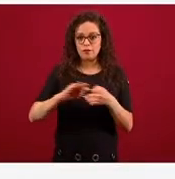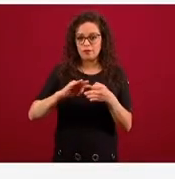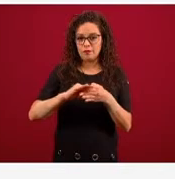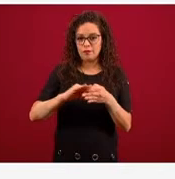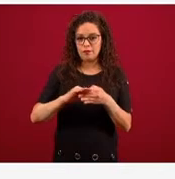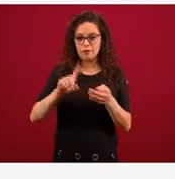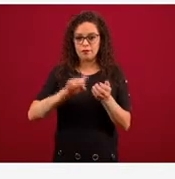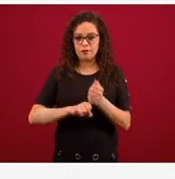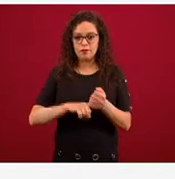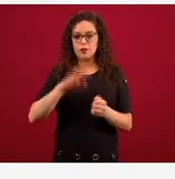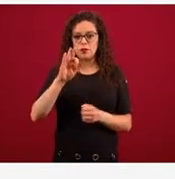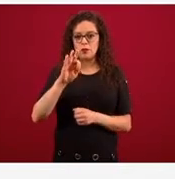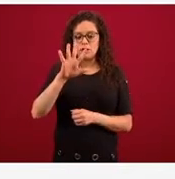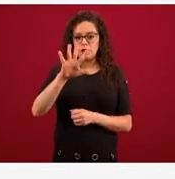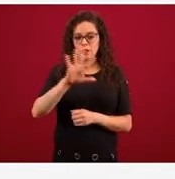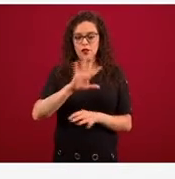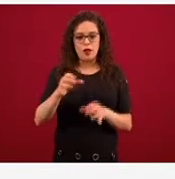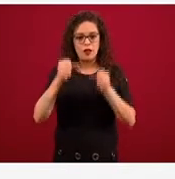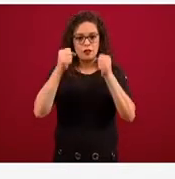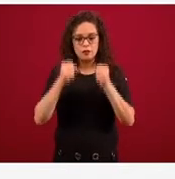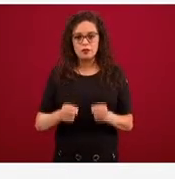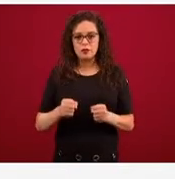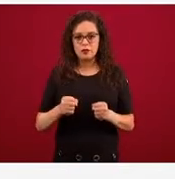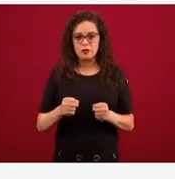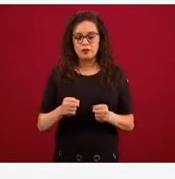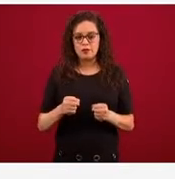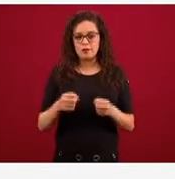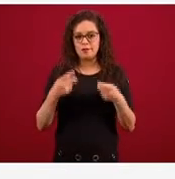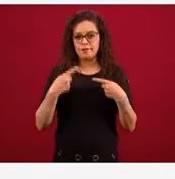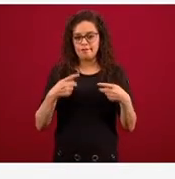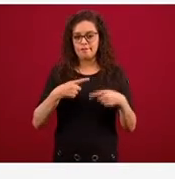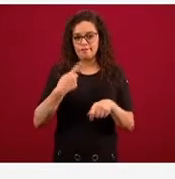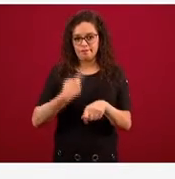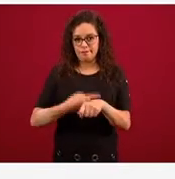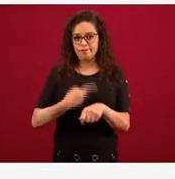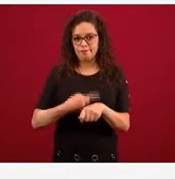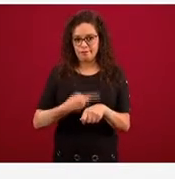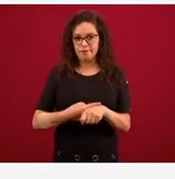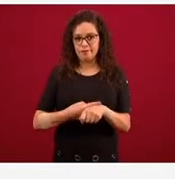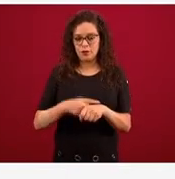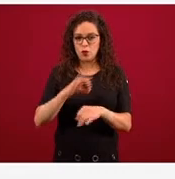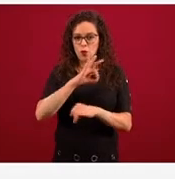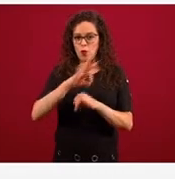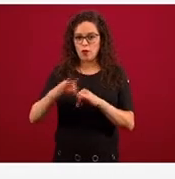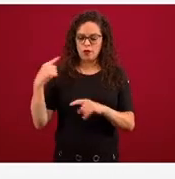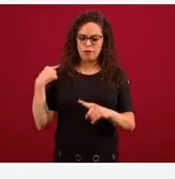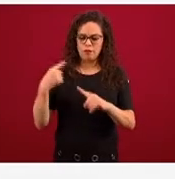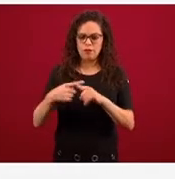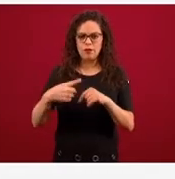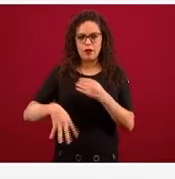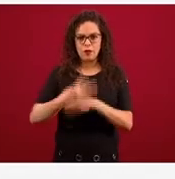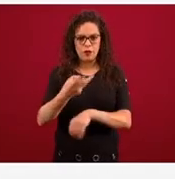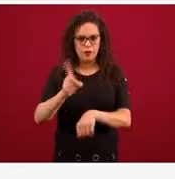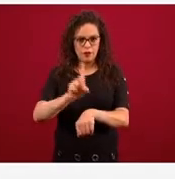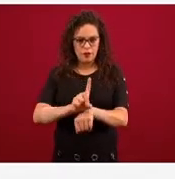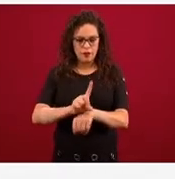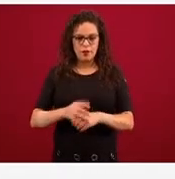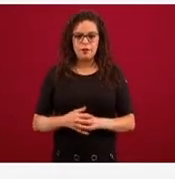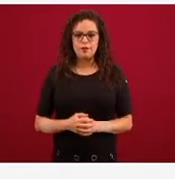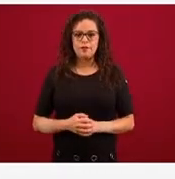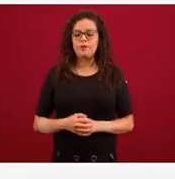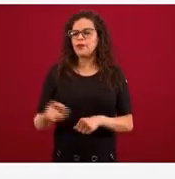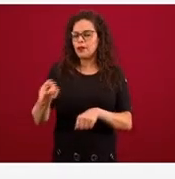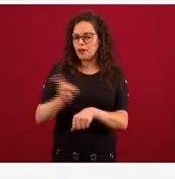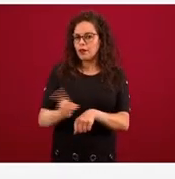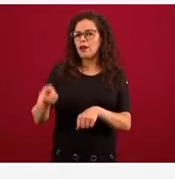45% here 45 of de los confirmed casos cases. confirmados, como ustedes As you saben, en know, los this has últimos happened over the 14 días. 14 Algo que days. habíamos estado también viendo día